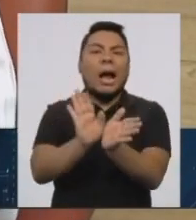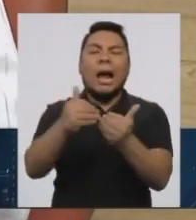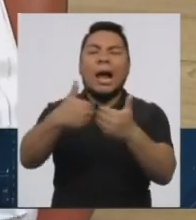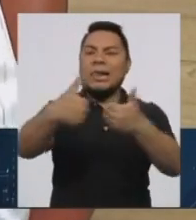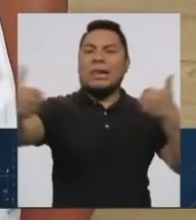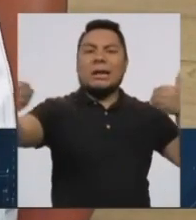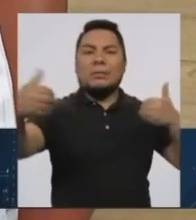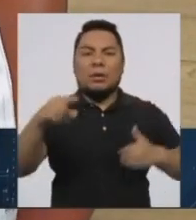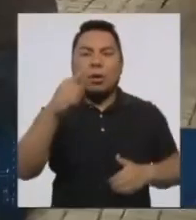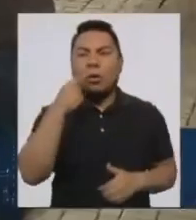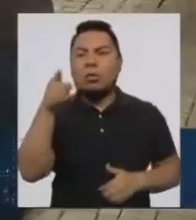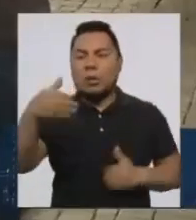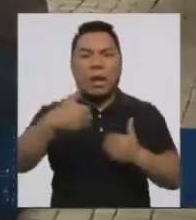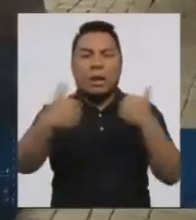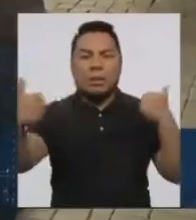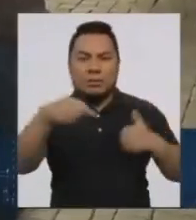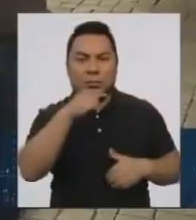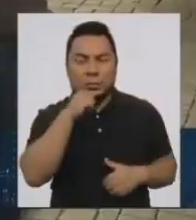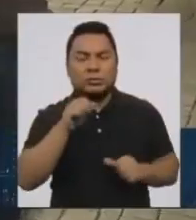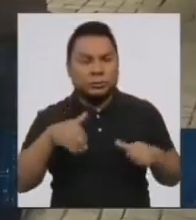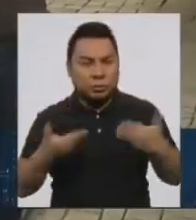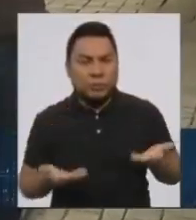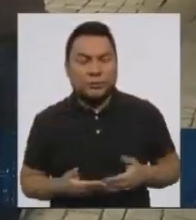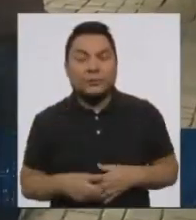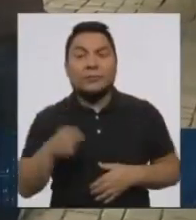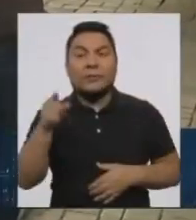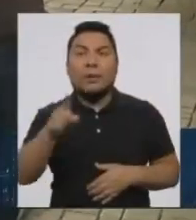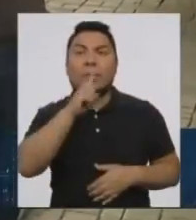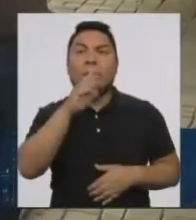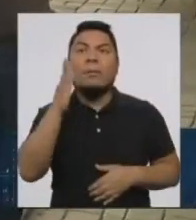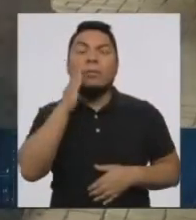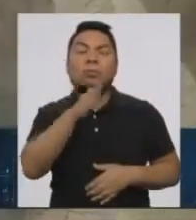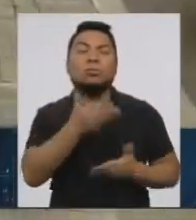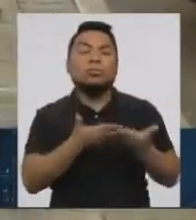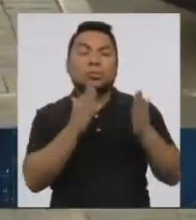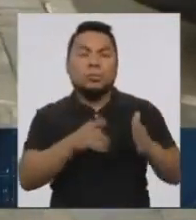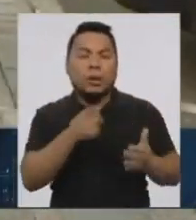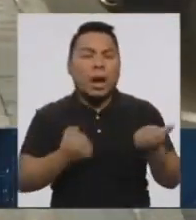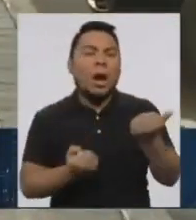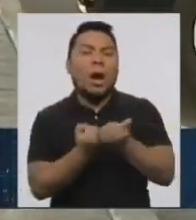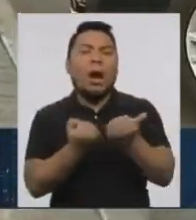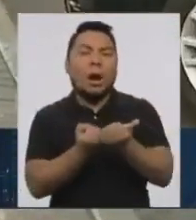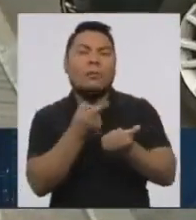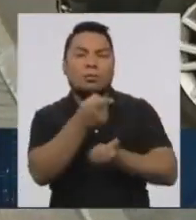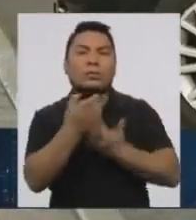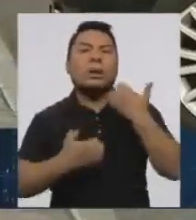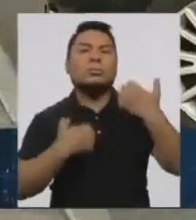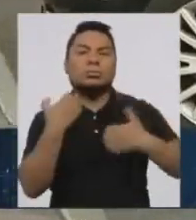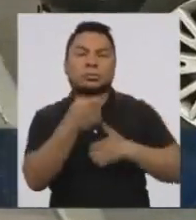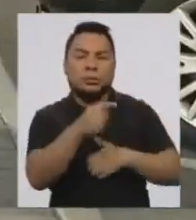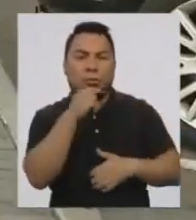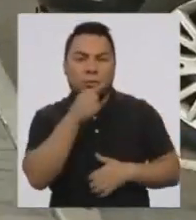incomunicación de parte de este sujeto. Los padres del estudiante vienen apoyándole emocionalmente en esta situación.